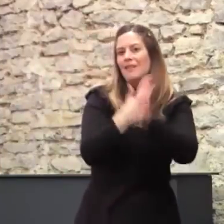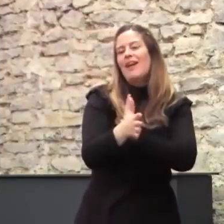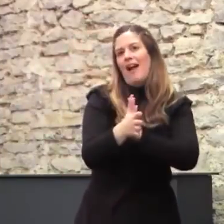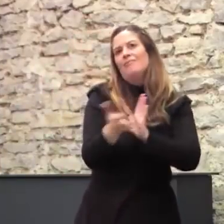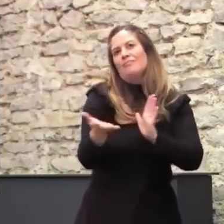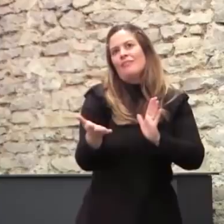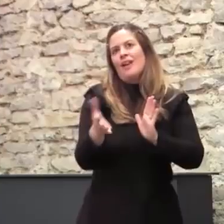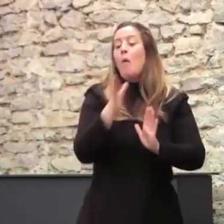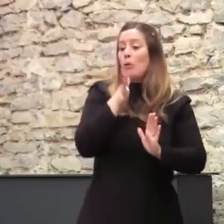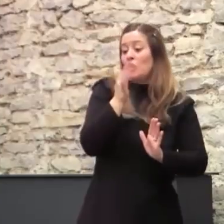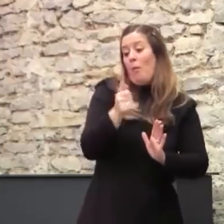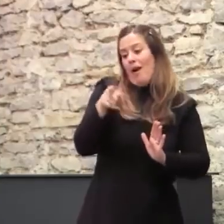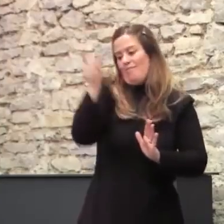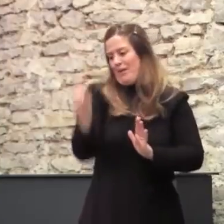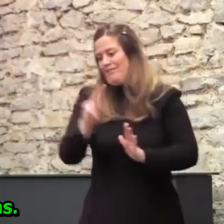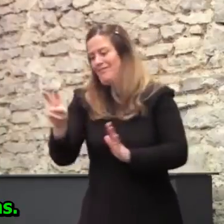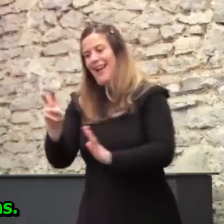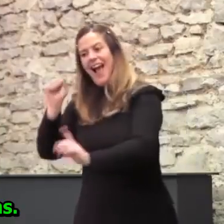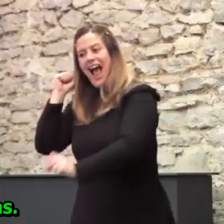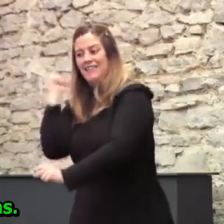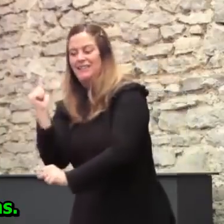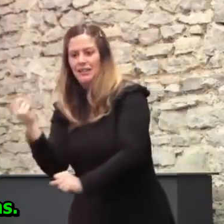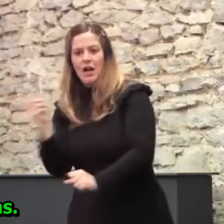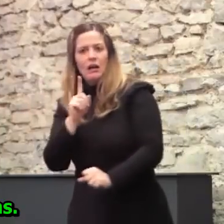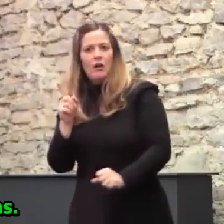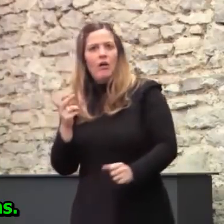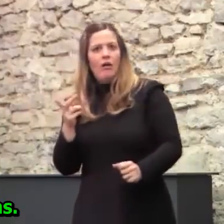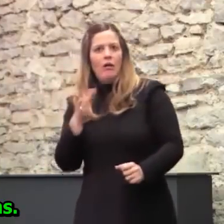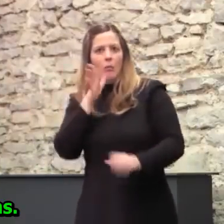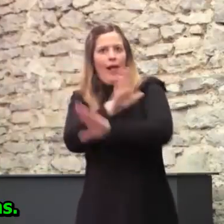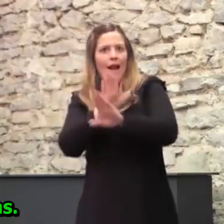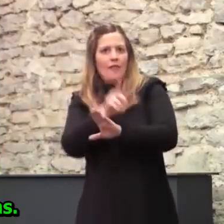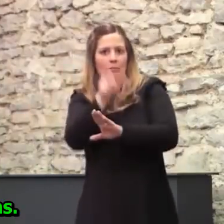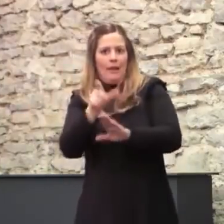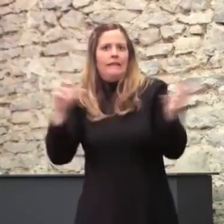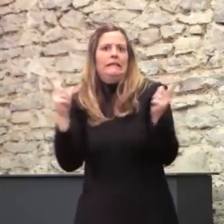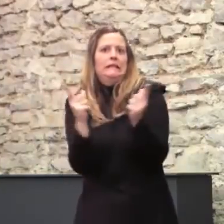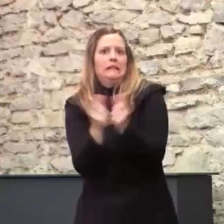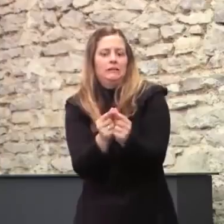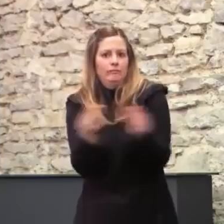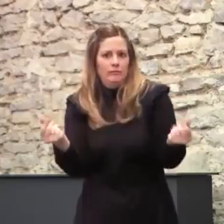porque entonces la raza humana se hubiera extinguido ya. Todos tenemos celos, ¿no? En algún momento de nuestras vidas.